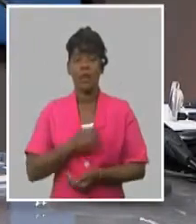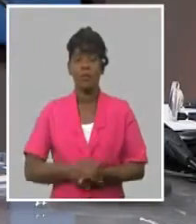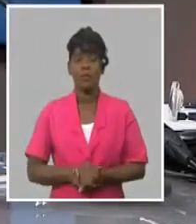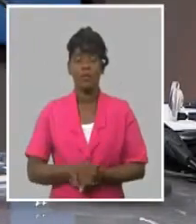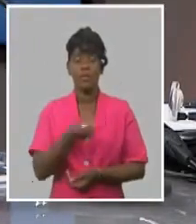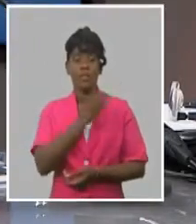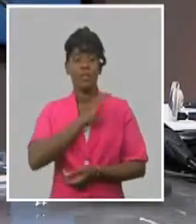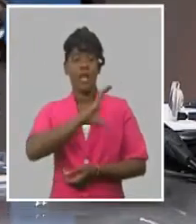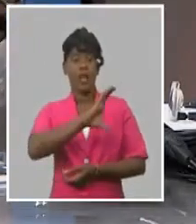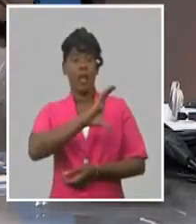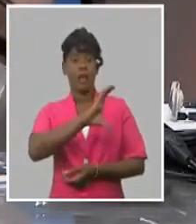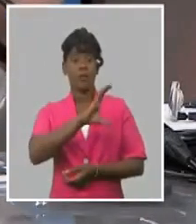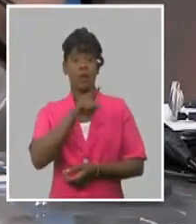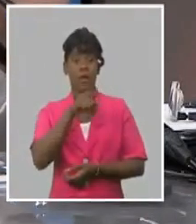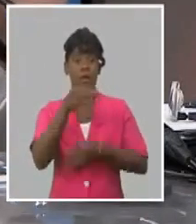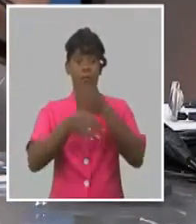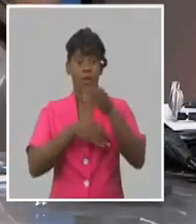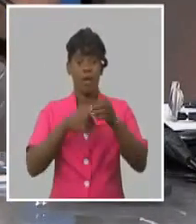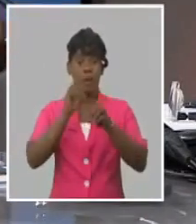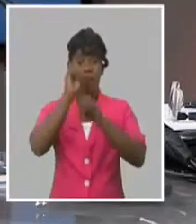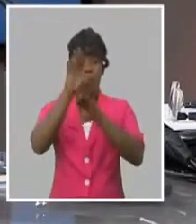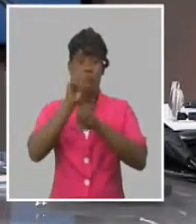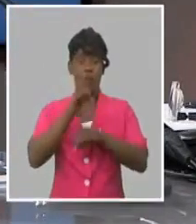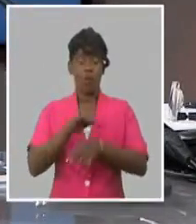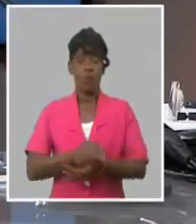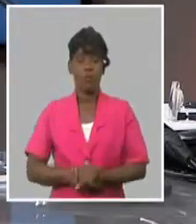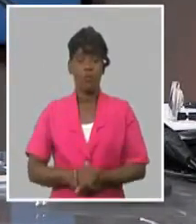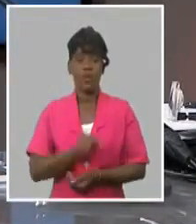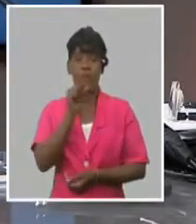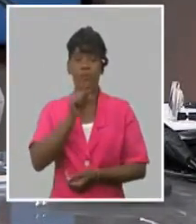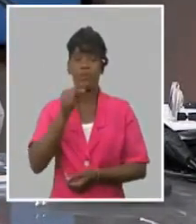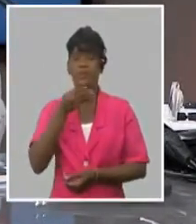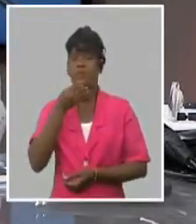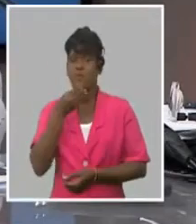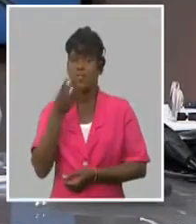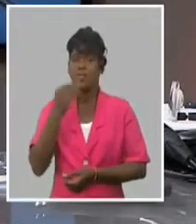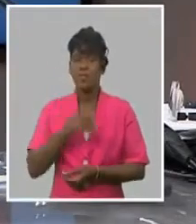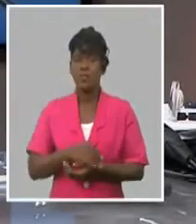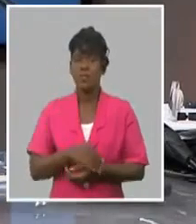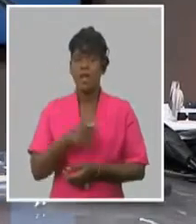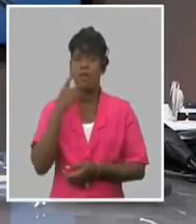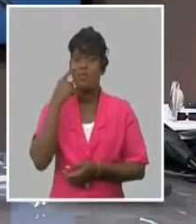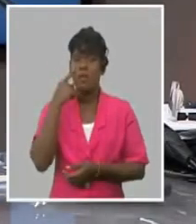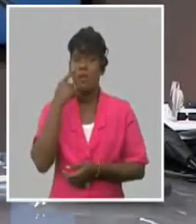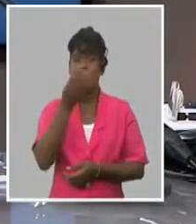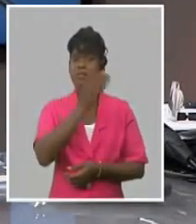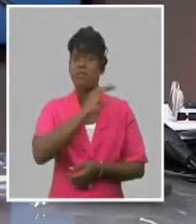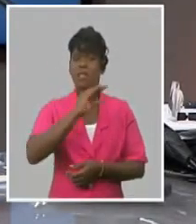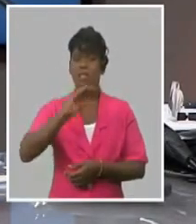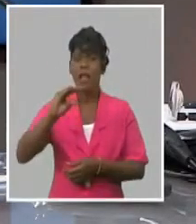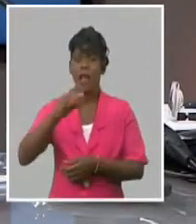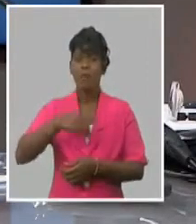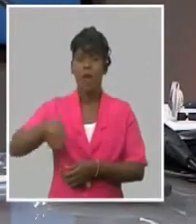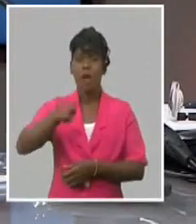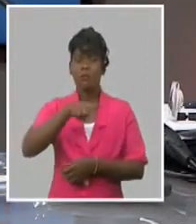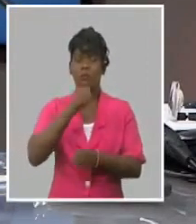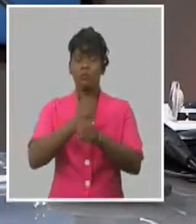salarios. Y cualquier cantidad de jubilados a mí me preguntó, oye, ven acá, ¿qué va a pasar conmigo? Con nosotros. ¿Qué va a pasar con